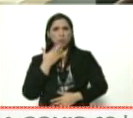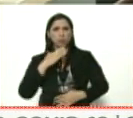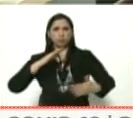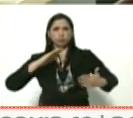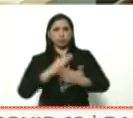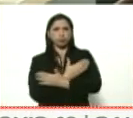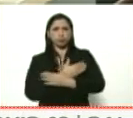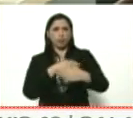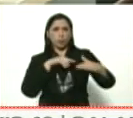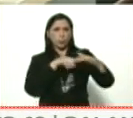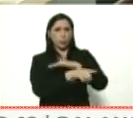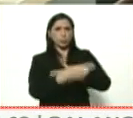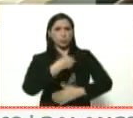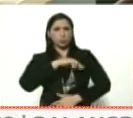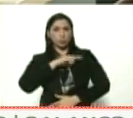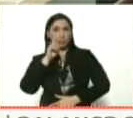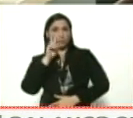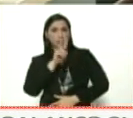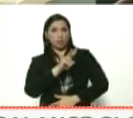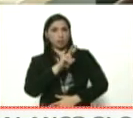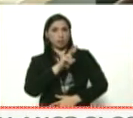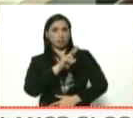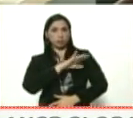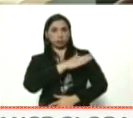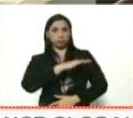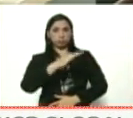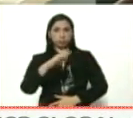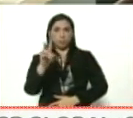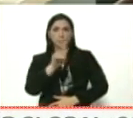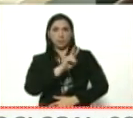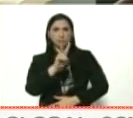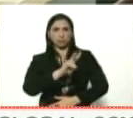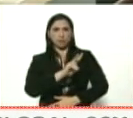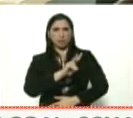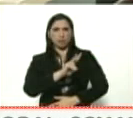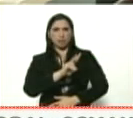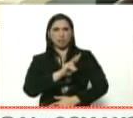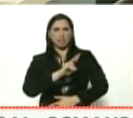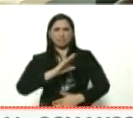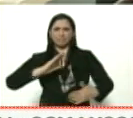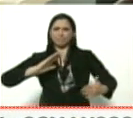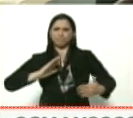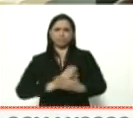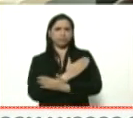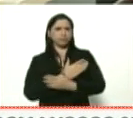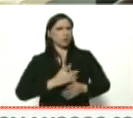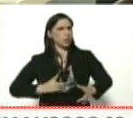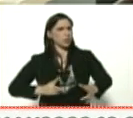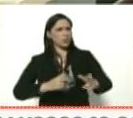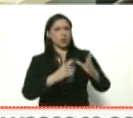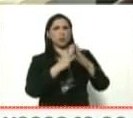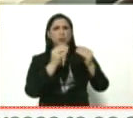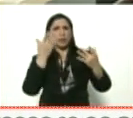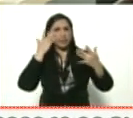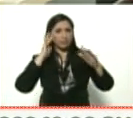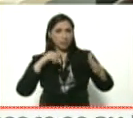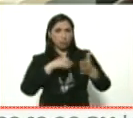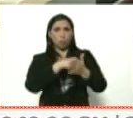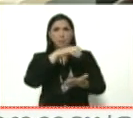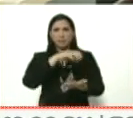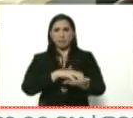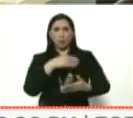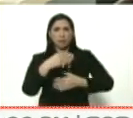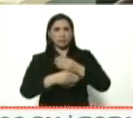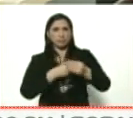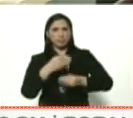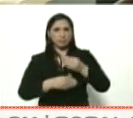esta incursión que hemos visto en las costas venezolanas, se ha cortado de raíz, pues, los intentos por